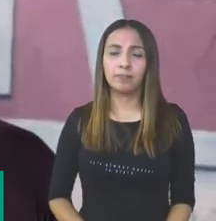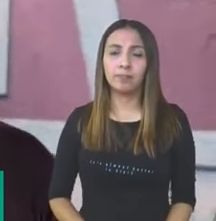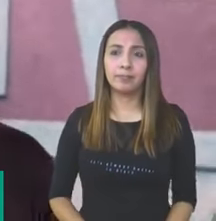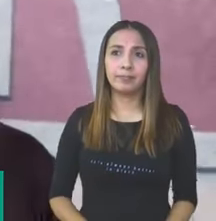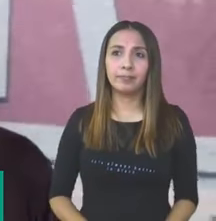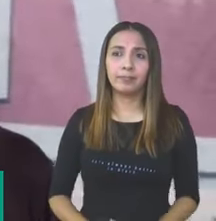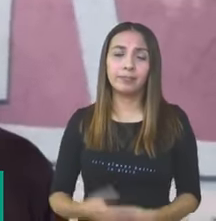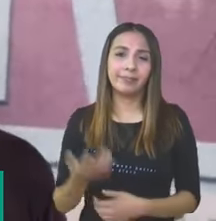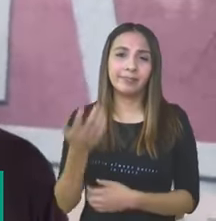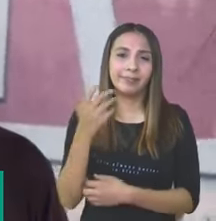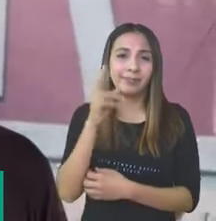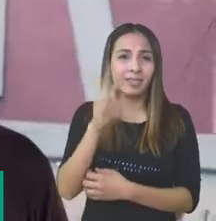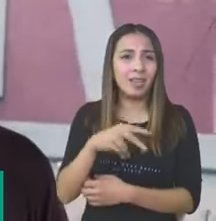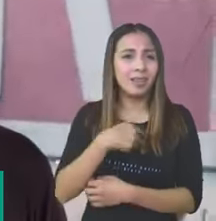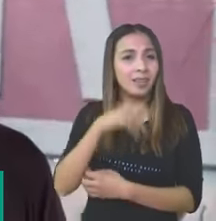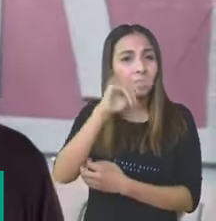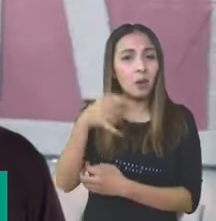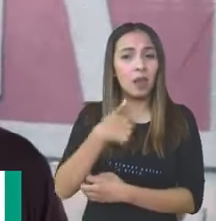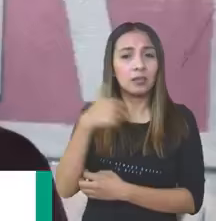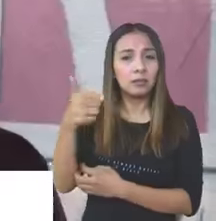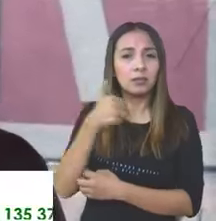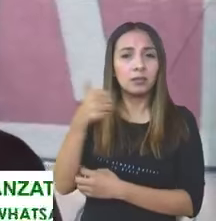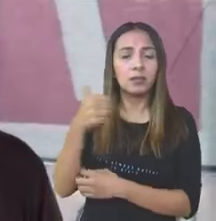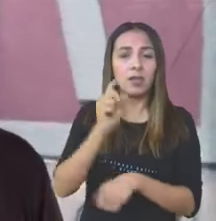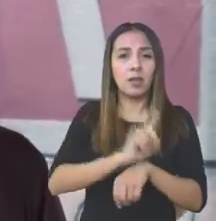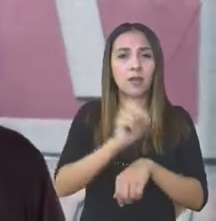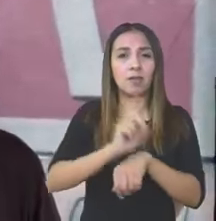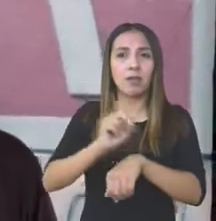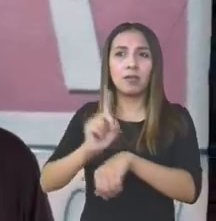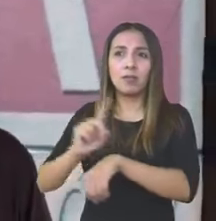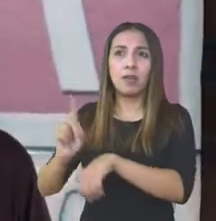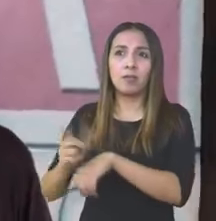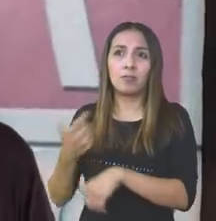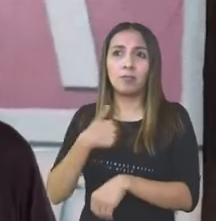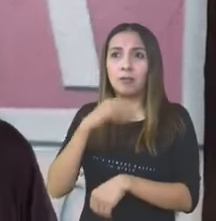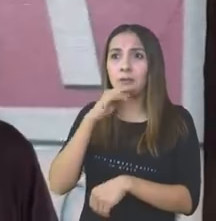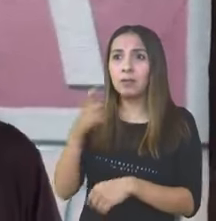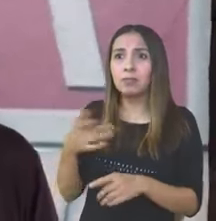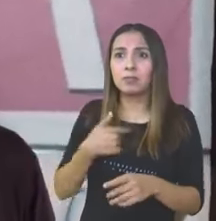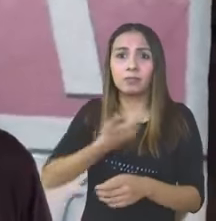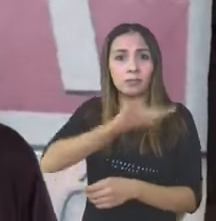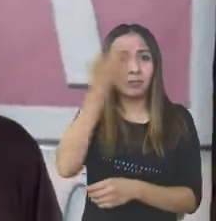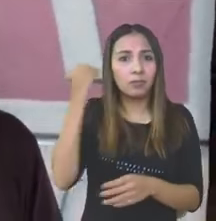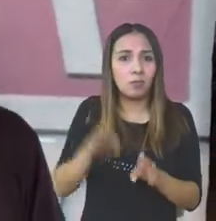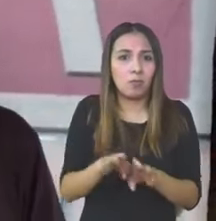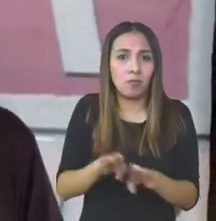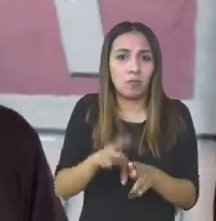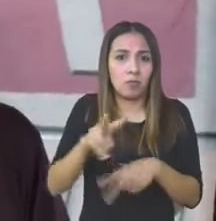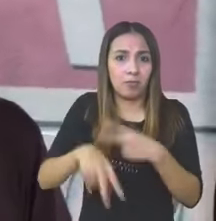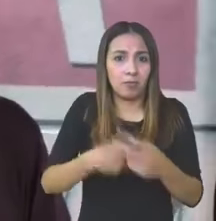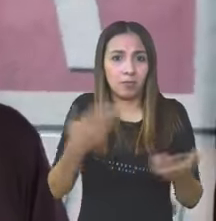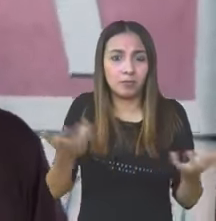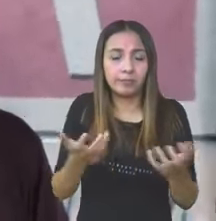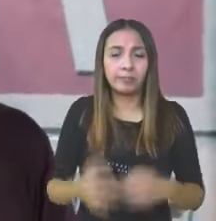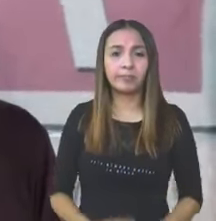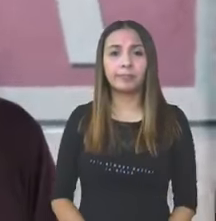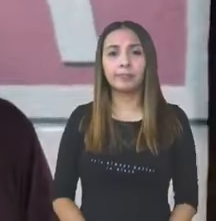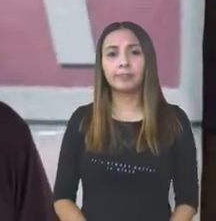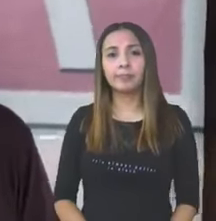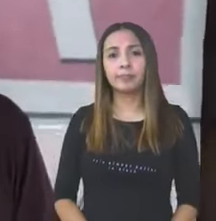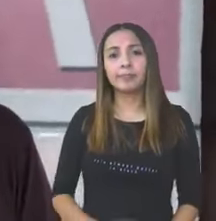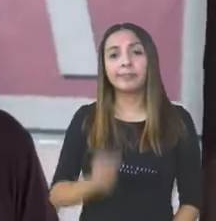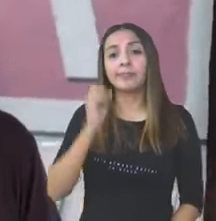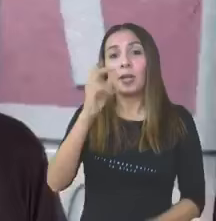Pues fue a Tijuana casi diario con mi mamá y pues no sabemos qué hacer. Muy bien. José Carlos, pues esperamos que esto lo esté